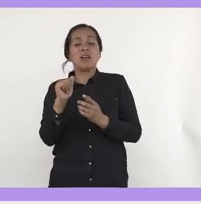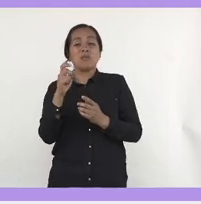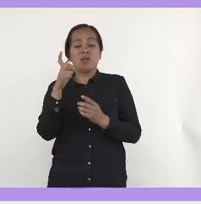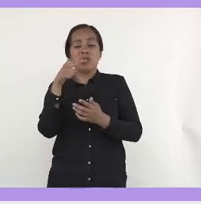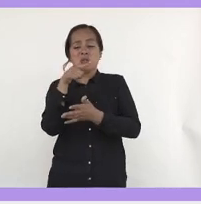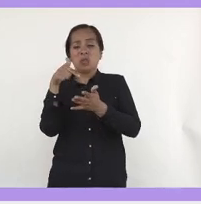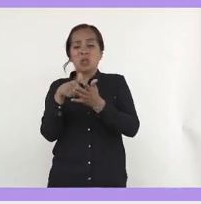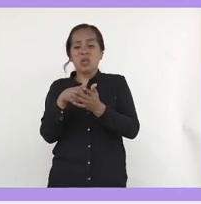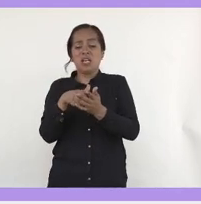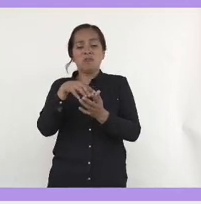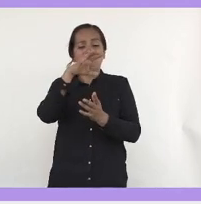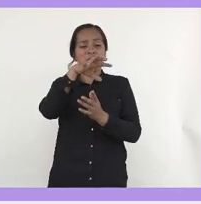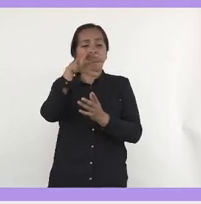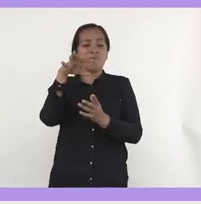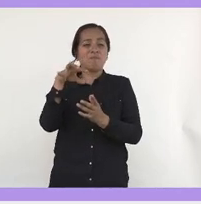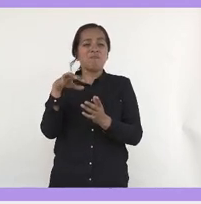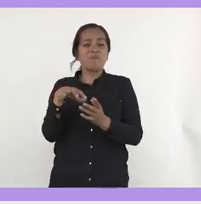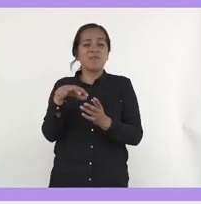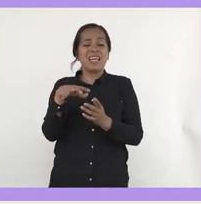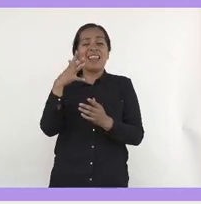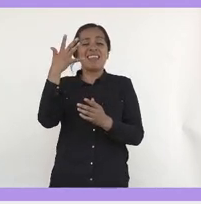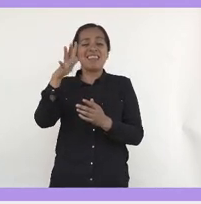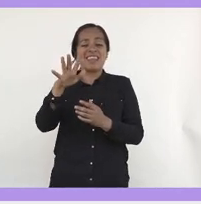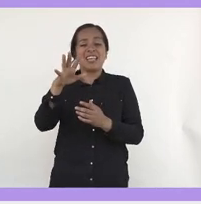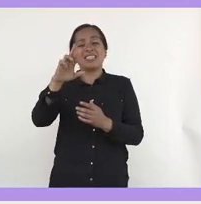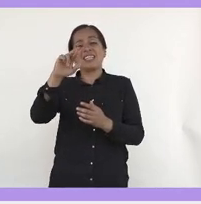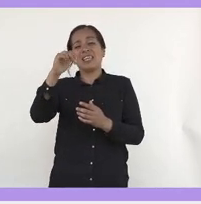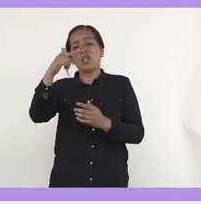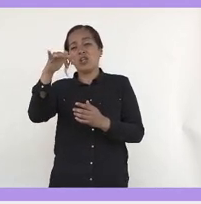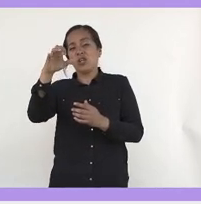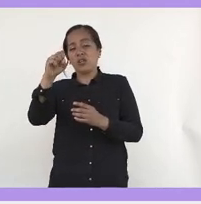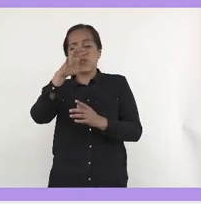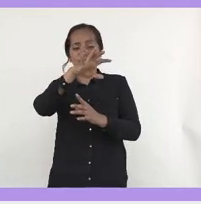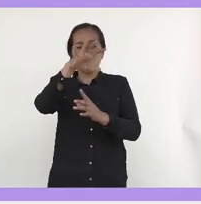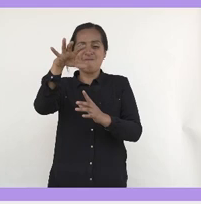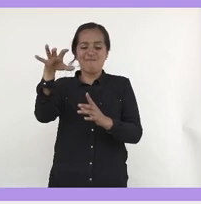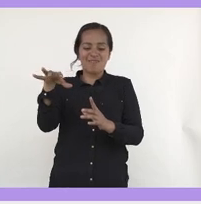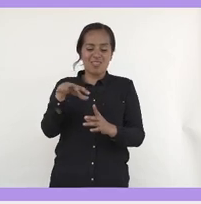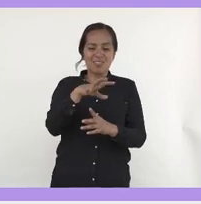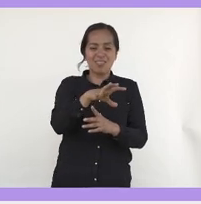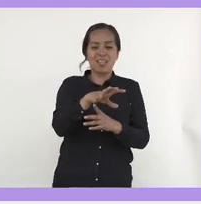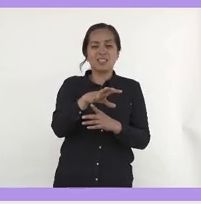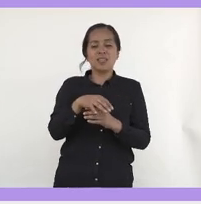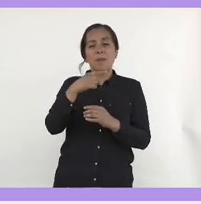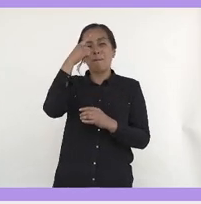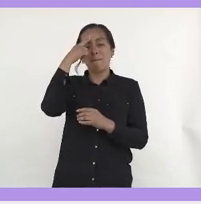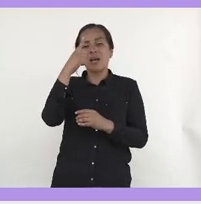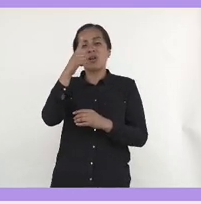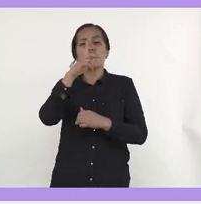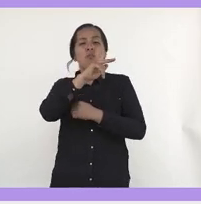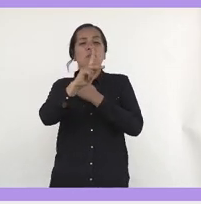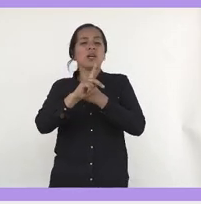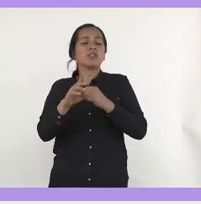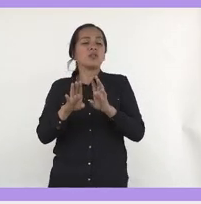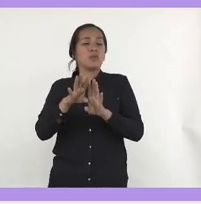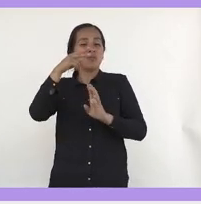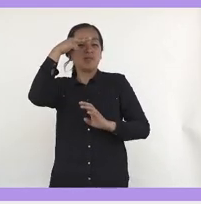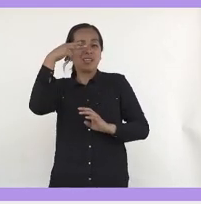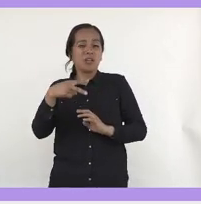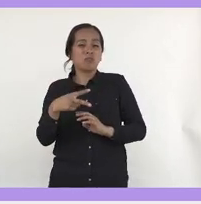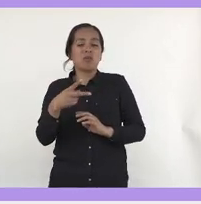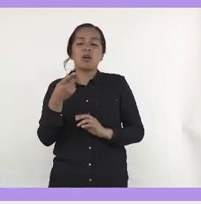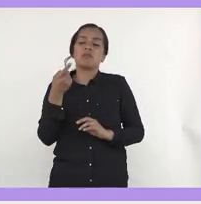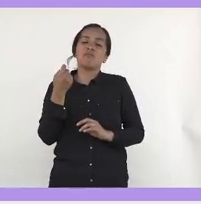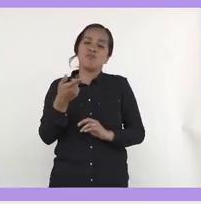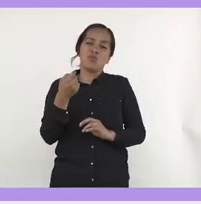localidades tenemos solo diez regiones y uno diría solo 10 regiones para un país como México Son